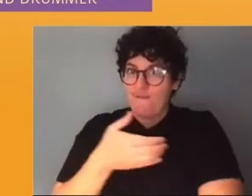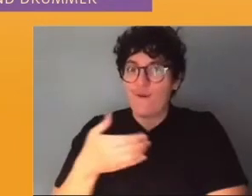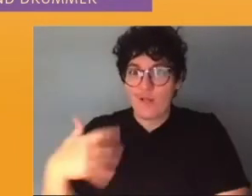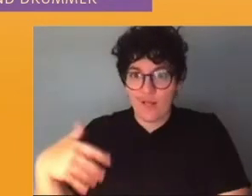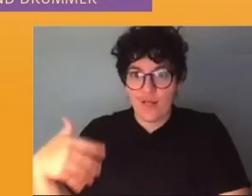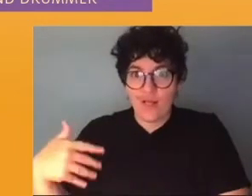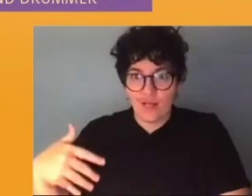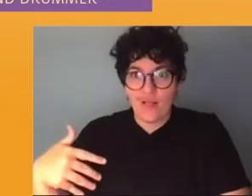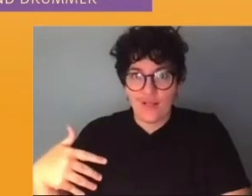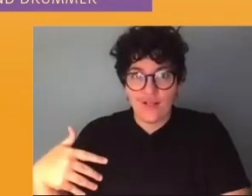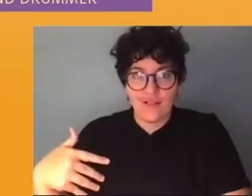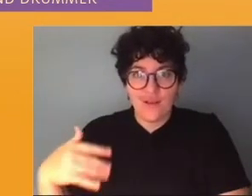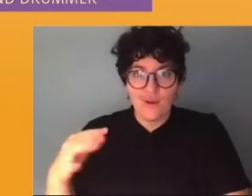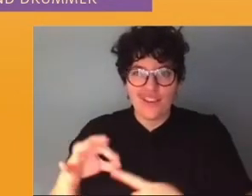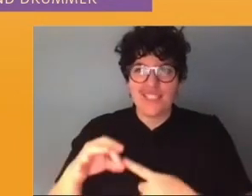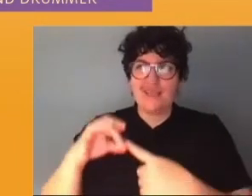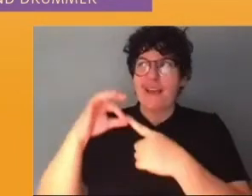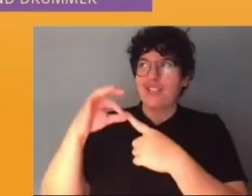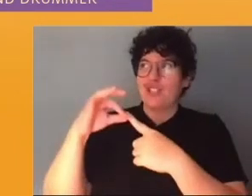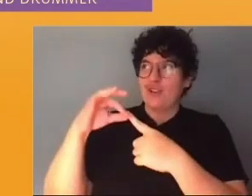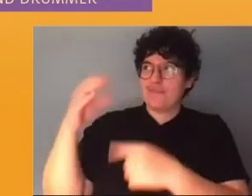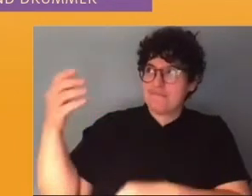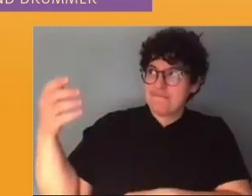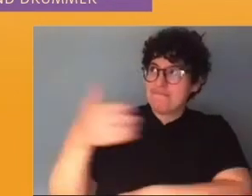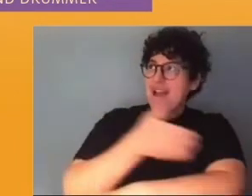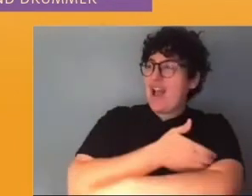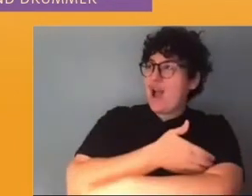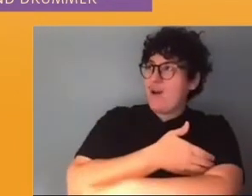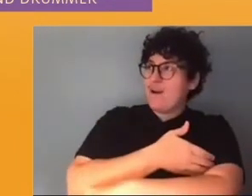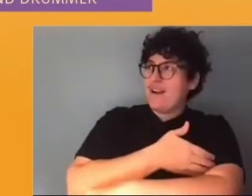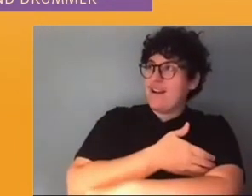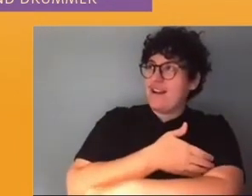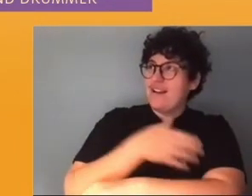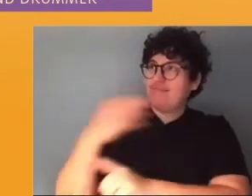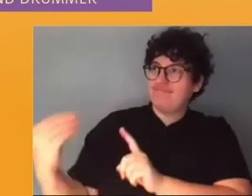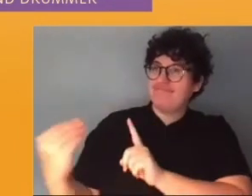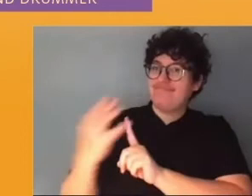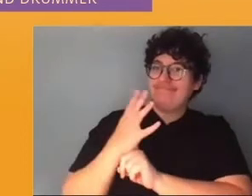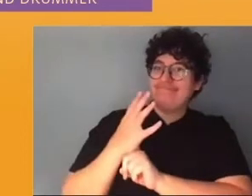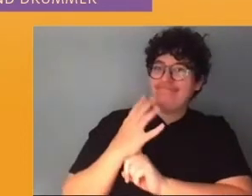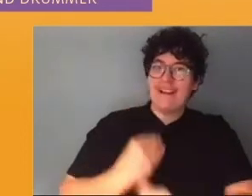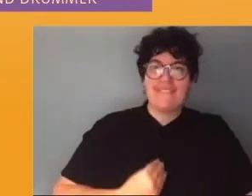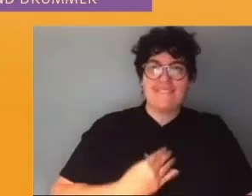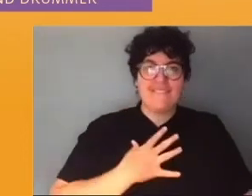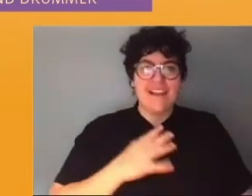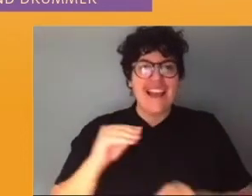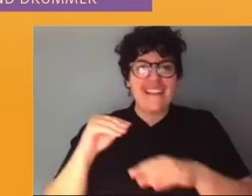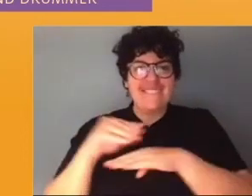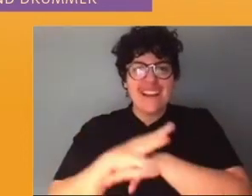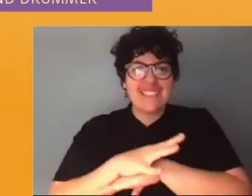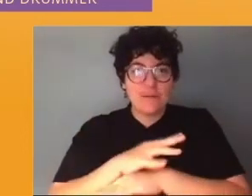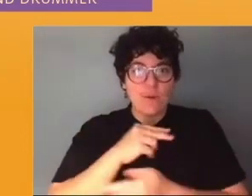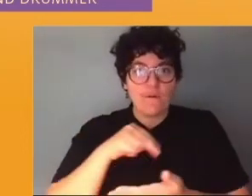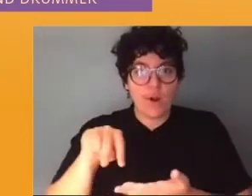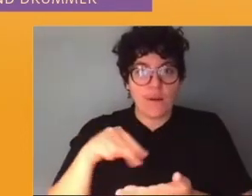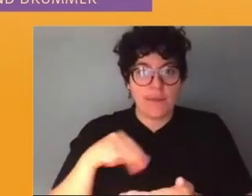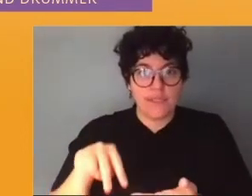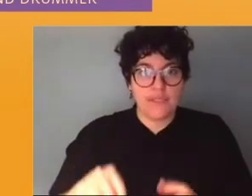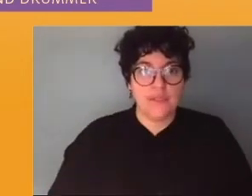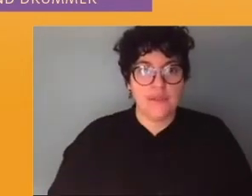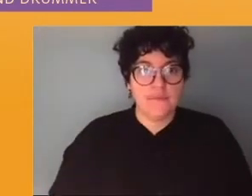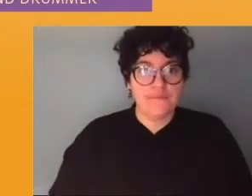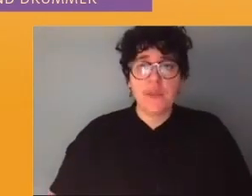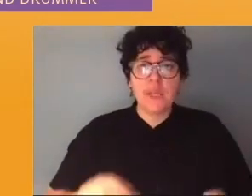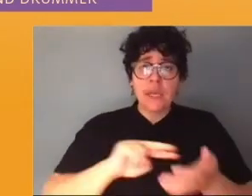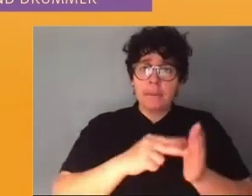Entonces, un poder especial te entra y el performance, no estoy diciendo que no